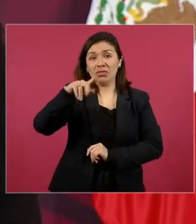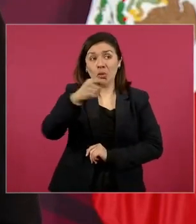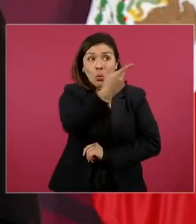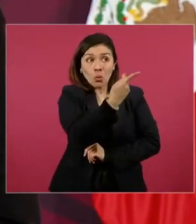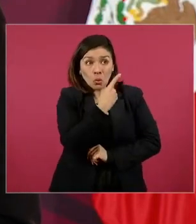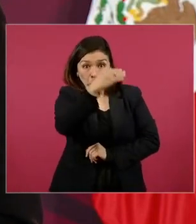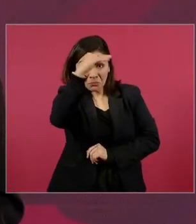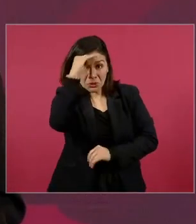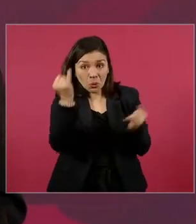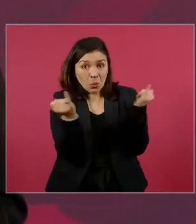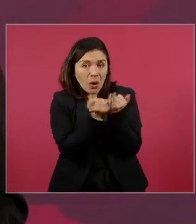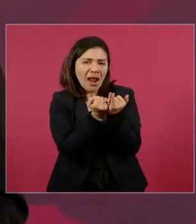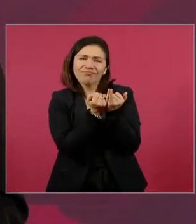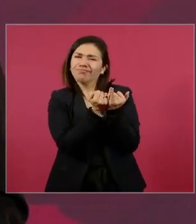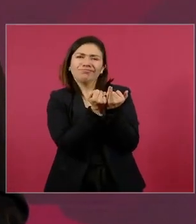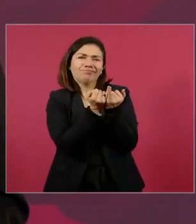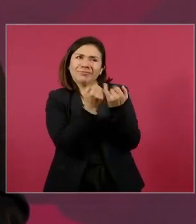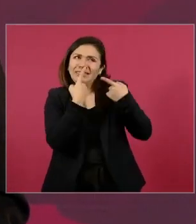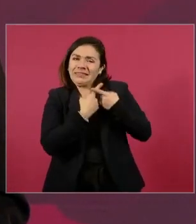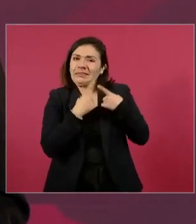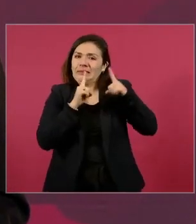él.